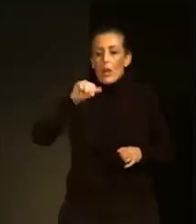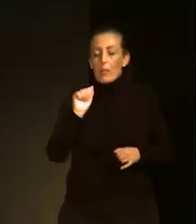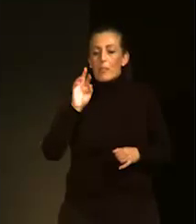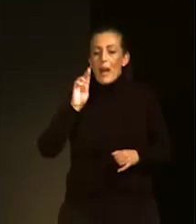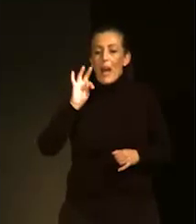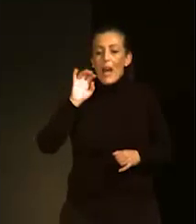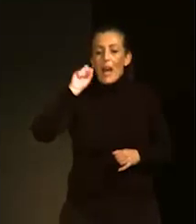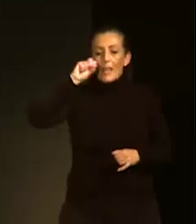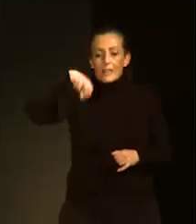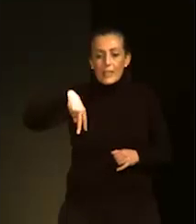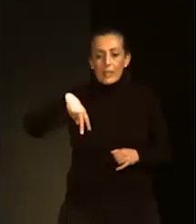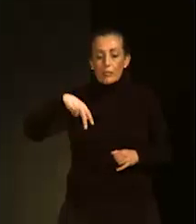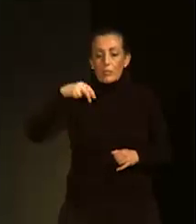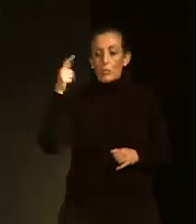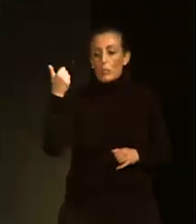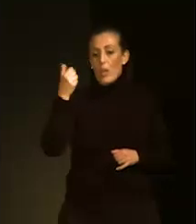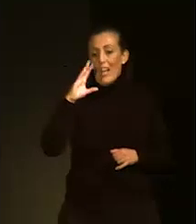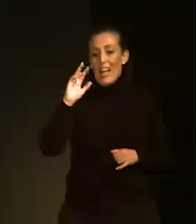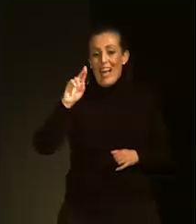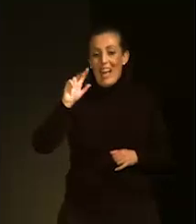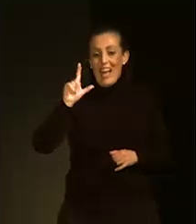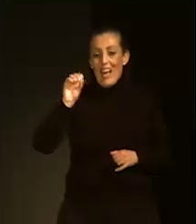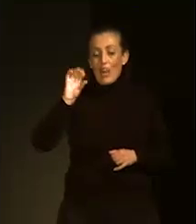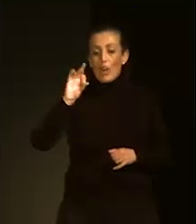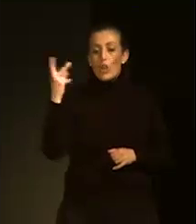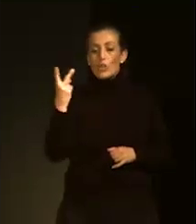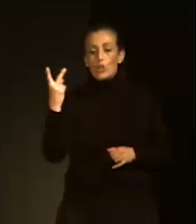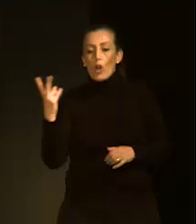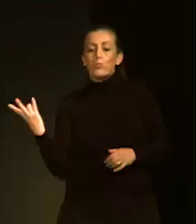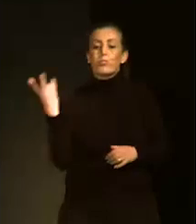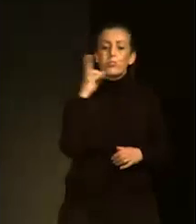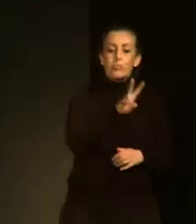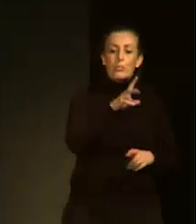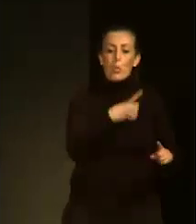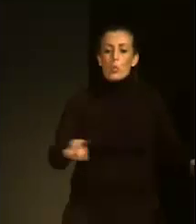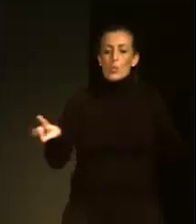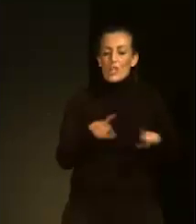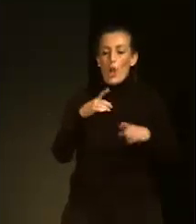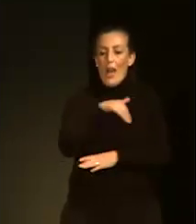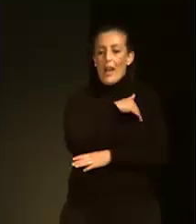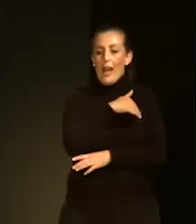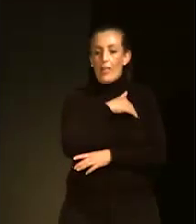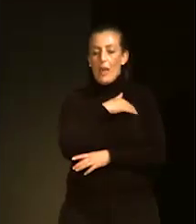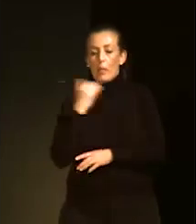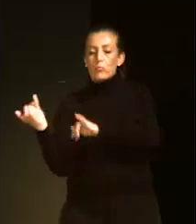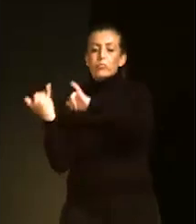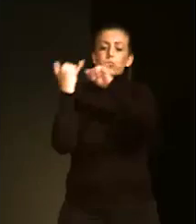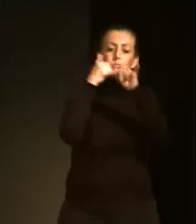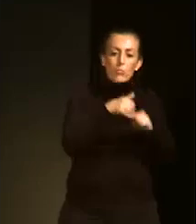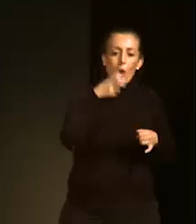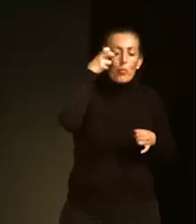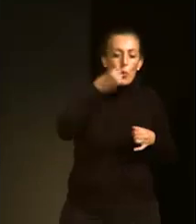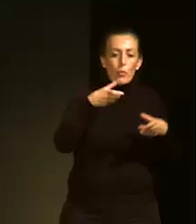y carlos cante que son 22 jóvenes músicos académicos que llegaron para coordinar